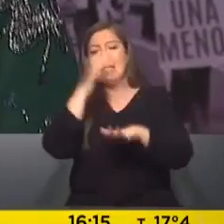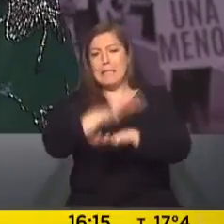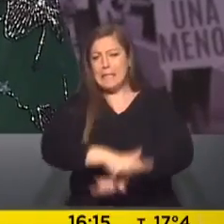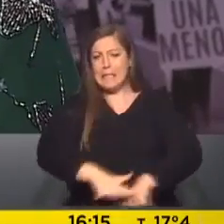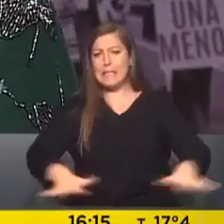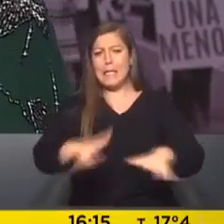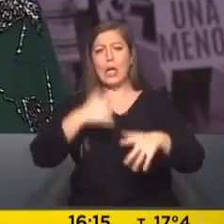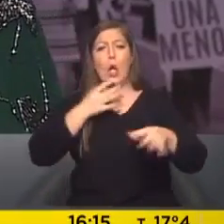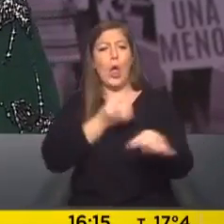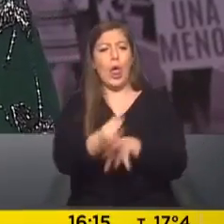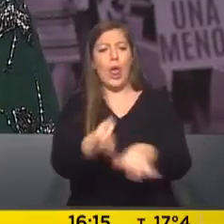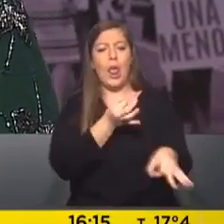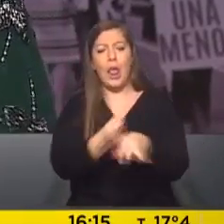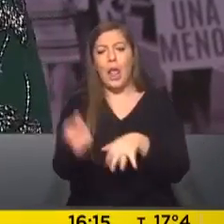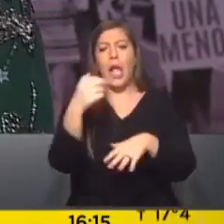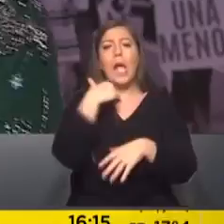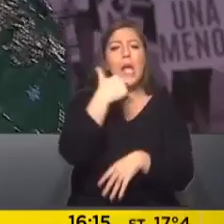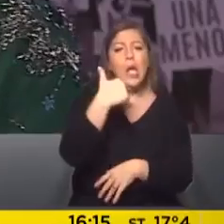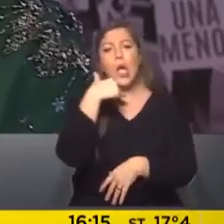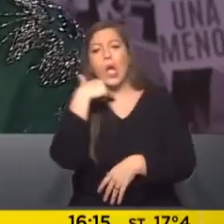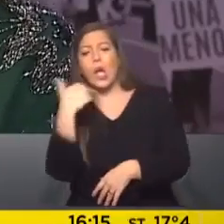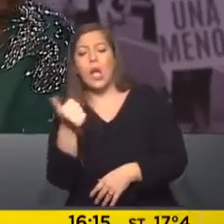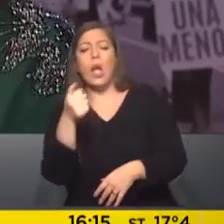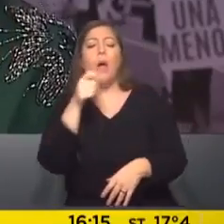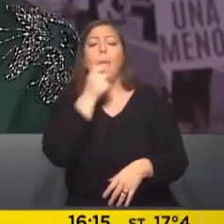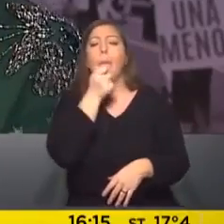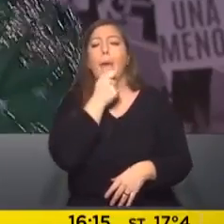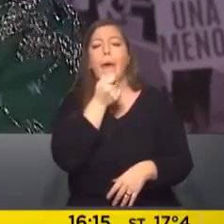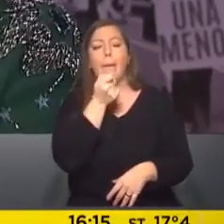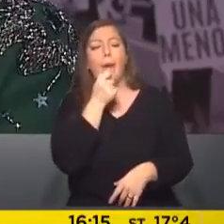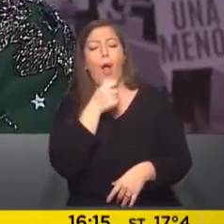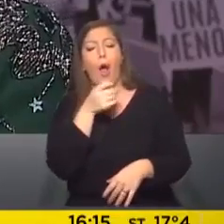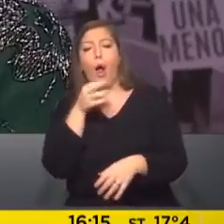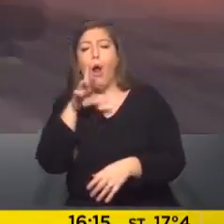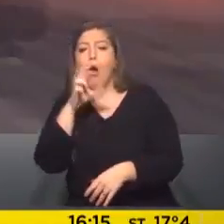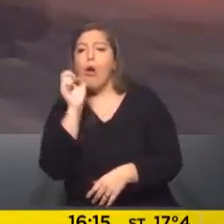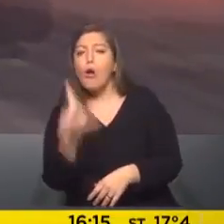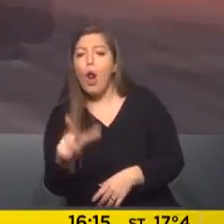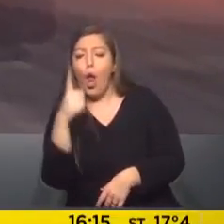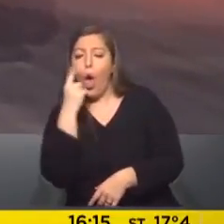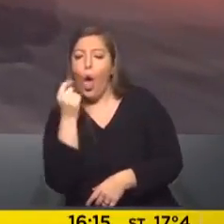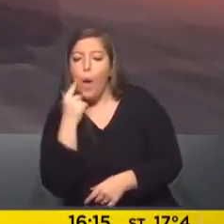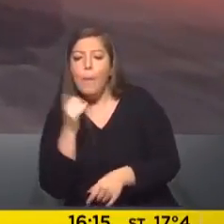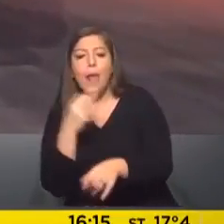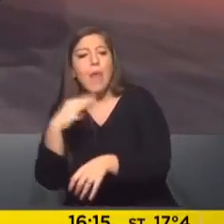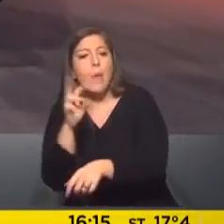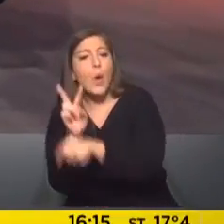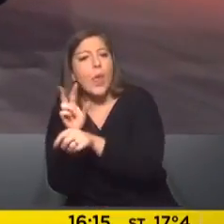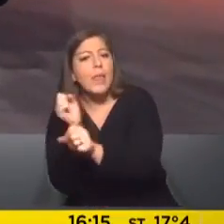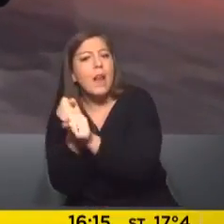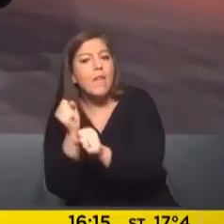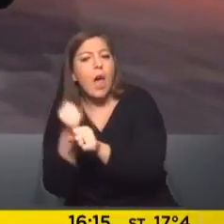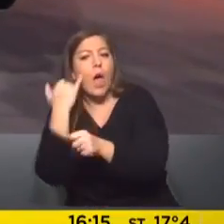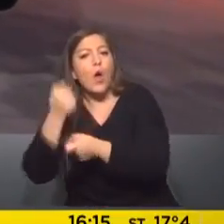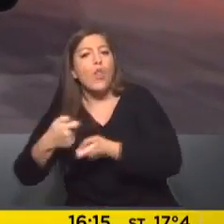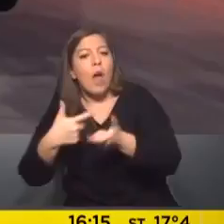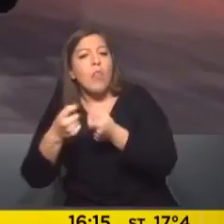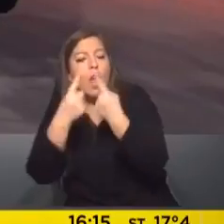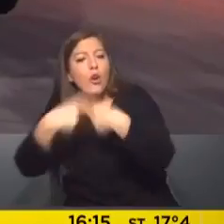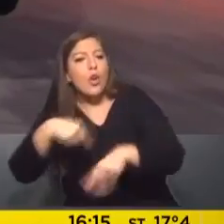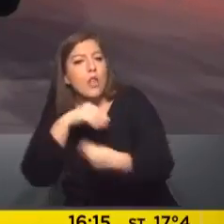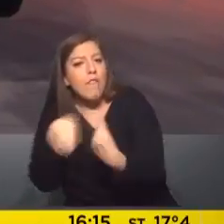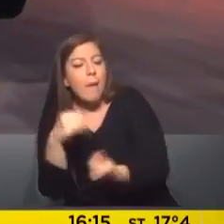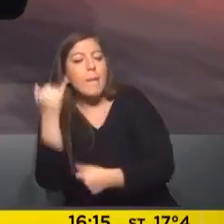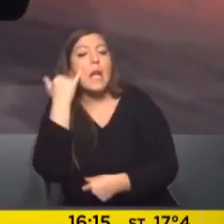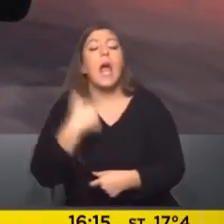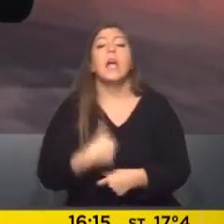hijas que el rol de los varones es cuidar a sus trabajos y ser proveedores, y que el rol de las nenas es cuidar a sus hijos,